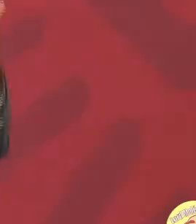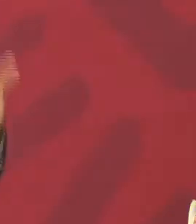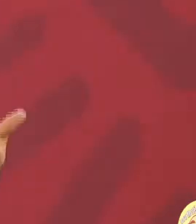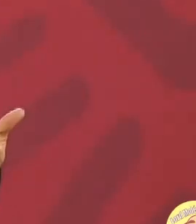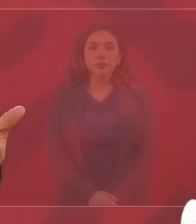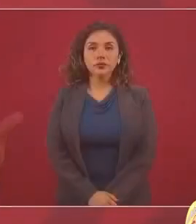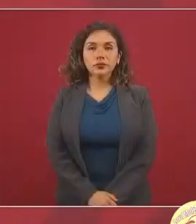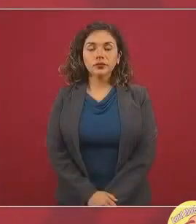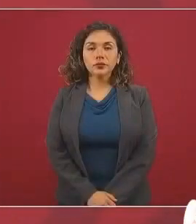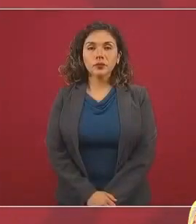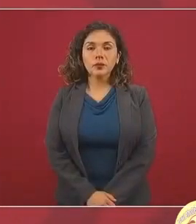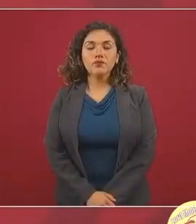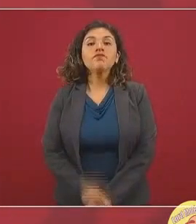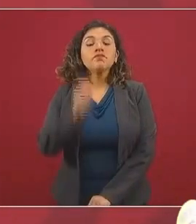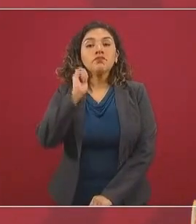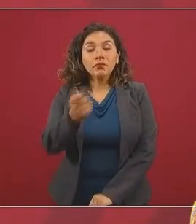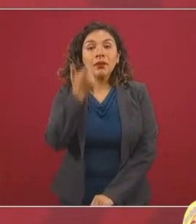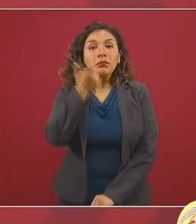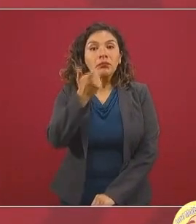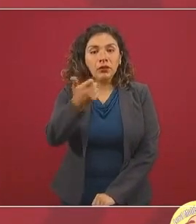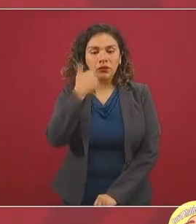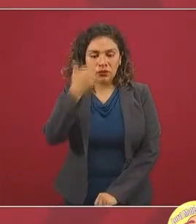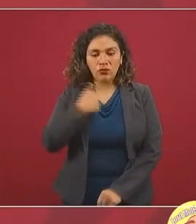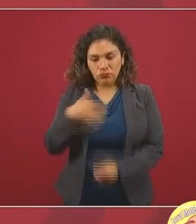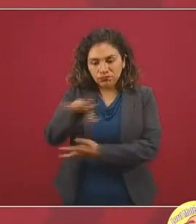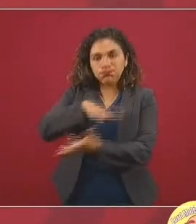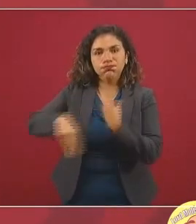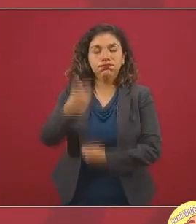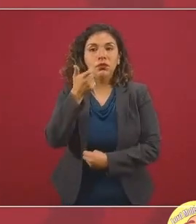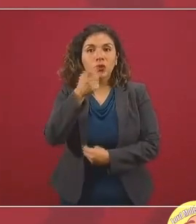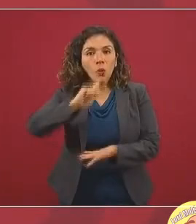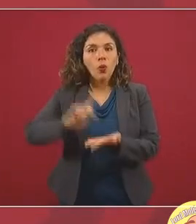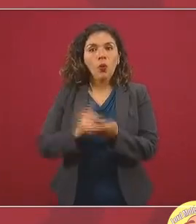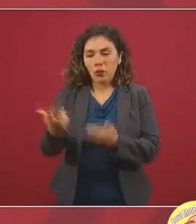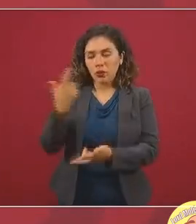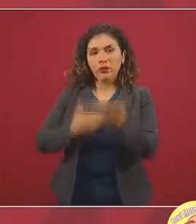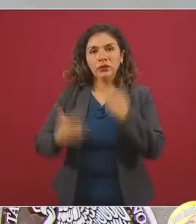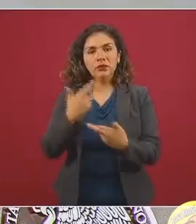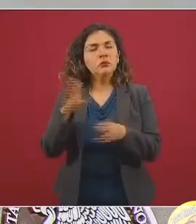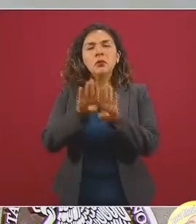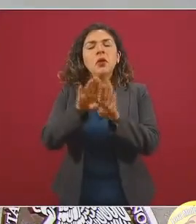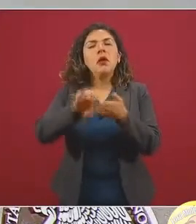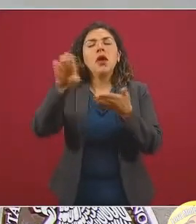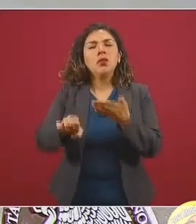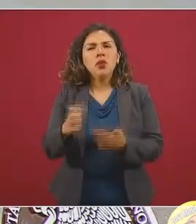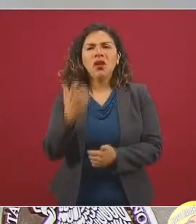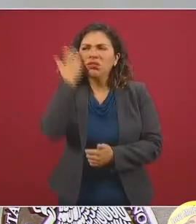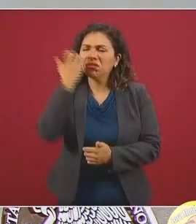Nosotros queremos recuperar dinero. Por ejemplo, si hubo un